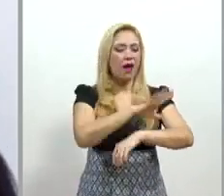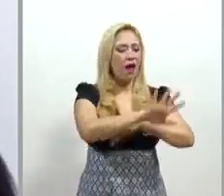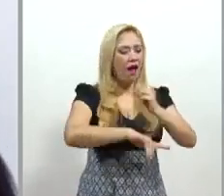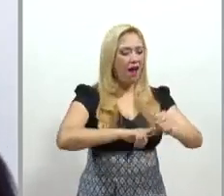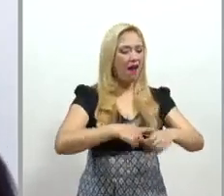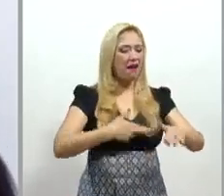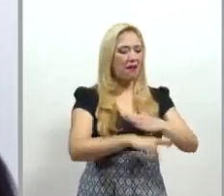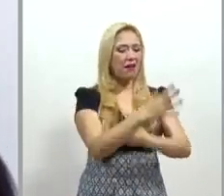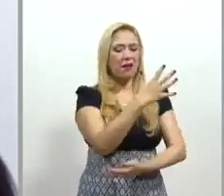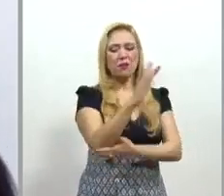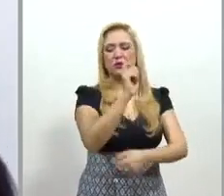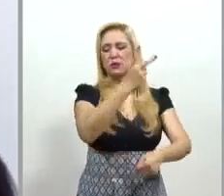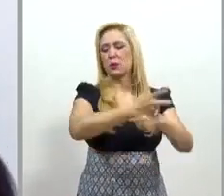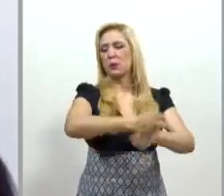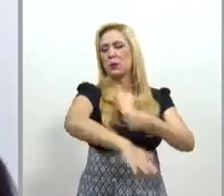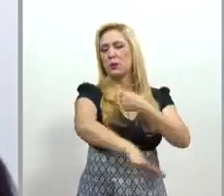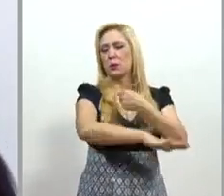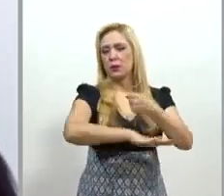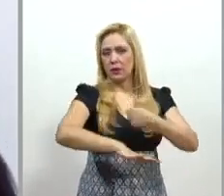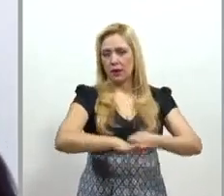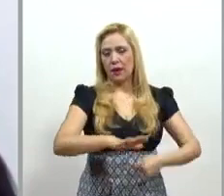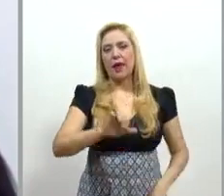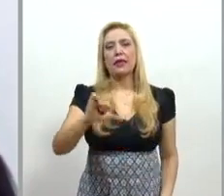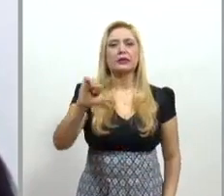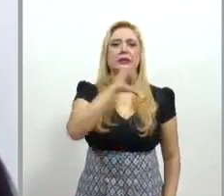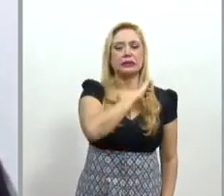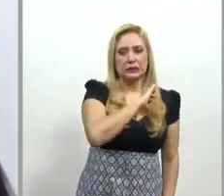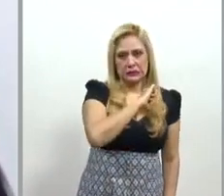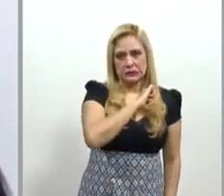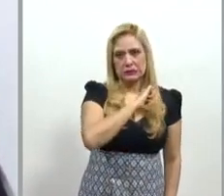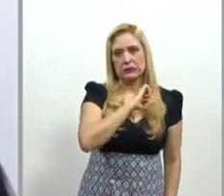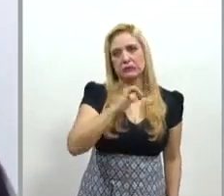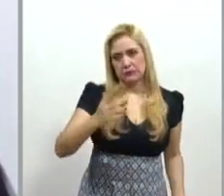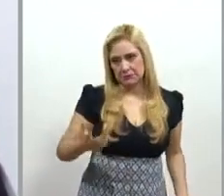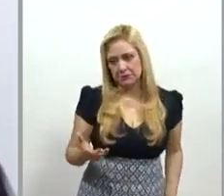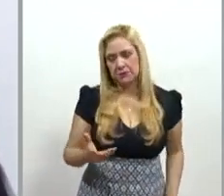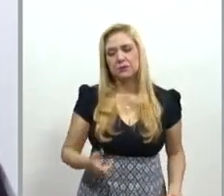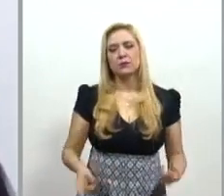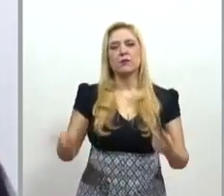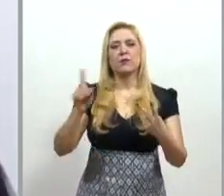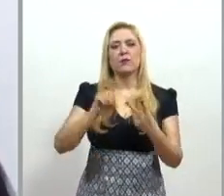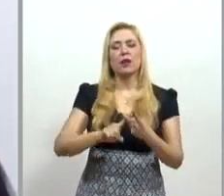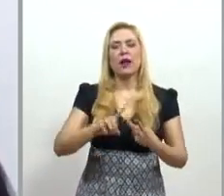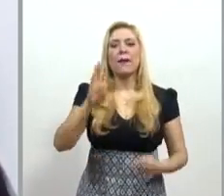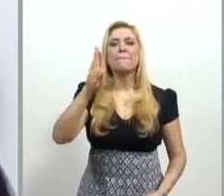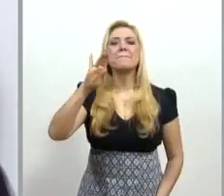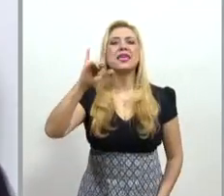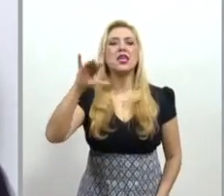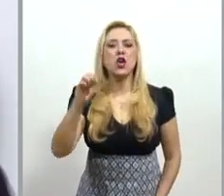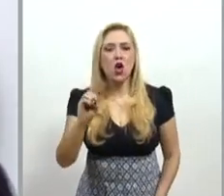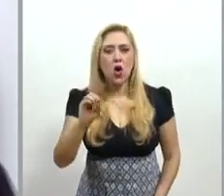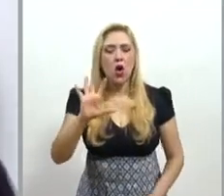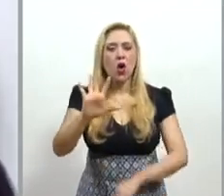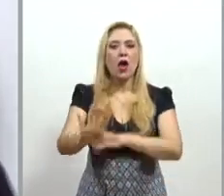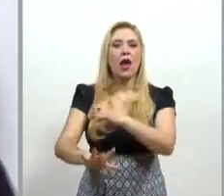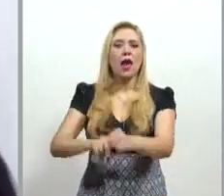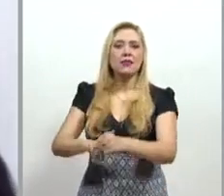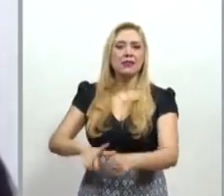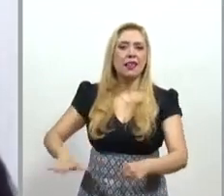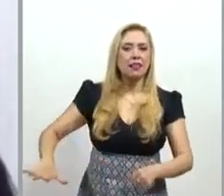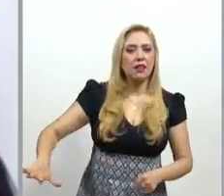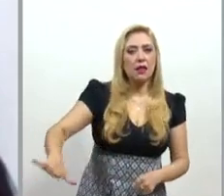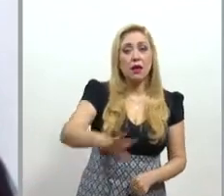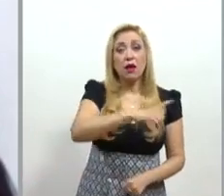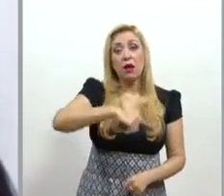otro paradigma que es el biocéntrico, alrededor del cual se plantea una ética ambiental que reconoce que hay un